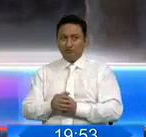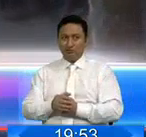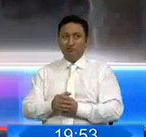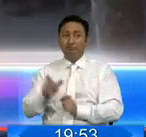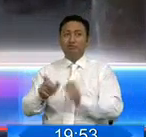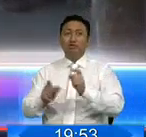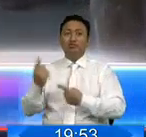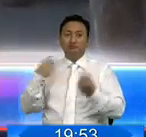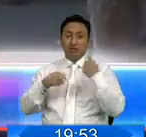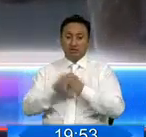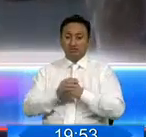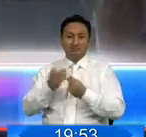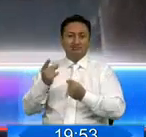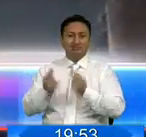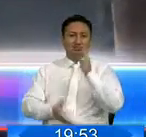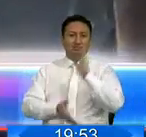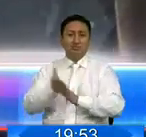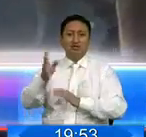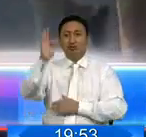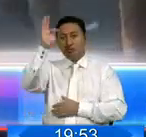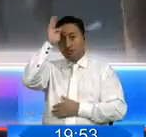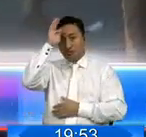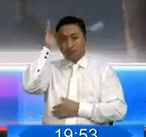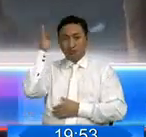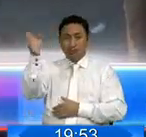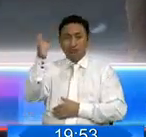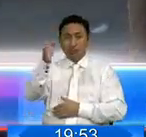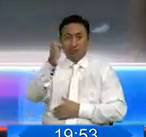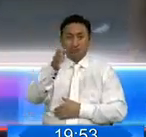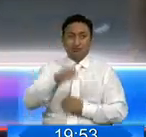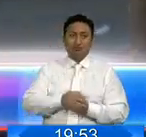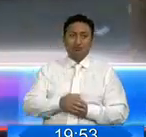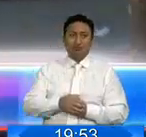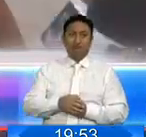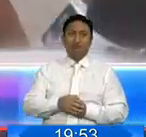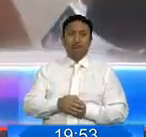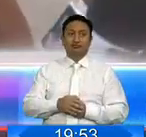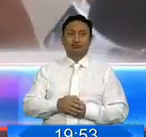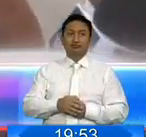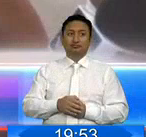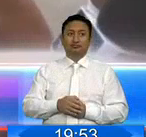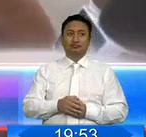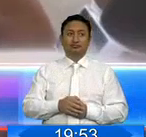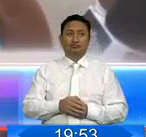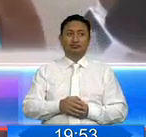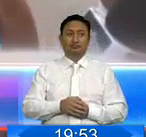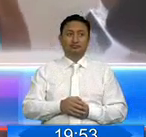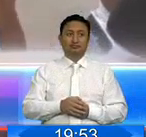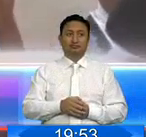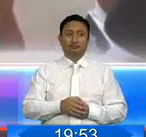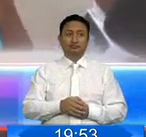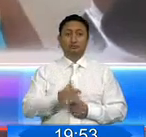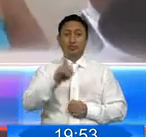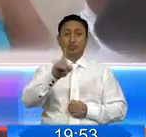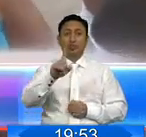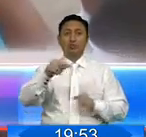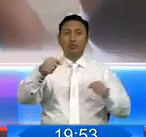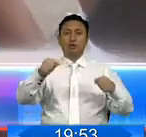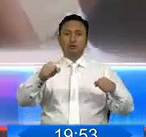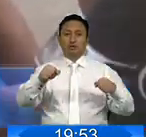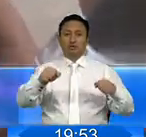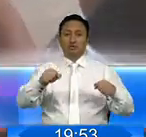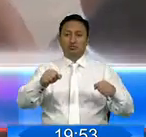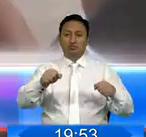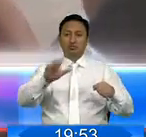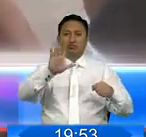heridos se los trasladó hasta diversas casas de salud de Puerto Viejo. ¿Cuántas motos llegaron? Una. ¿Una sola moto? Sí, una sola moto.